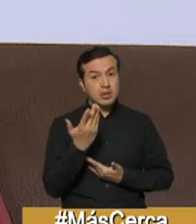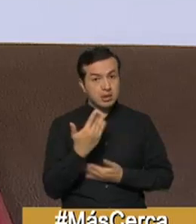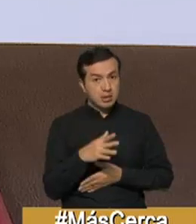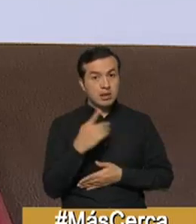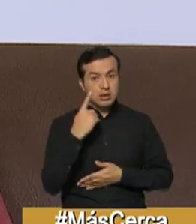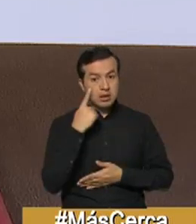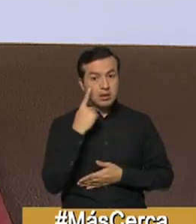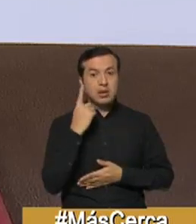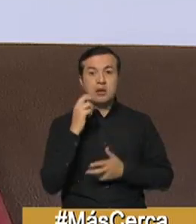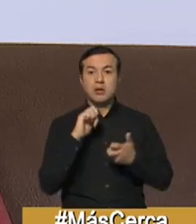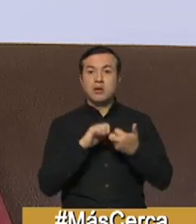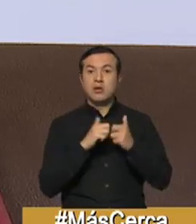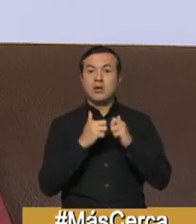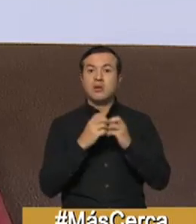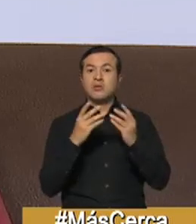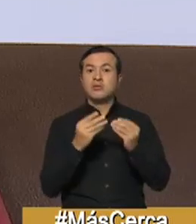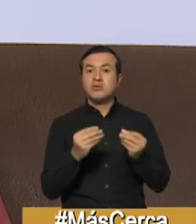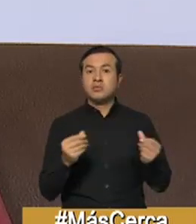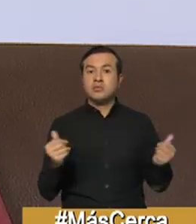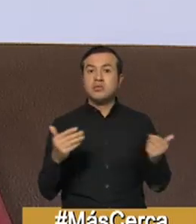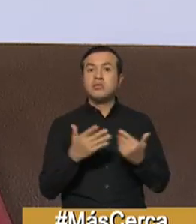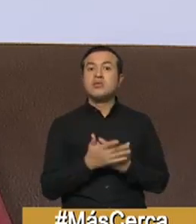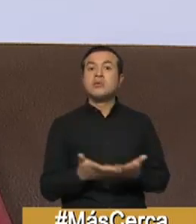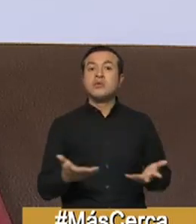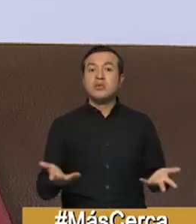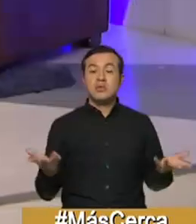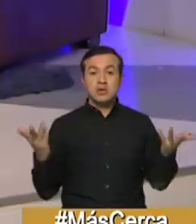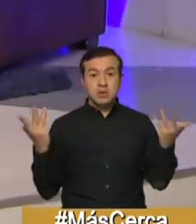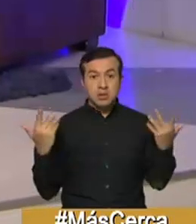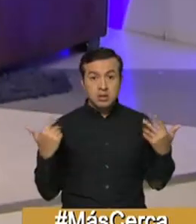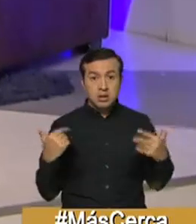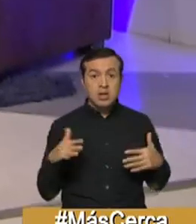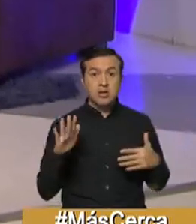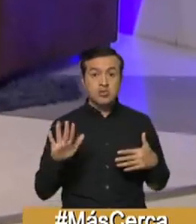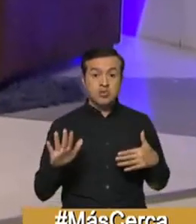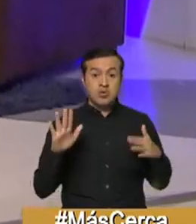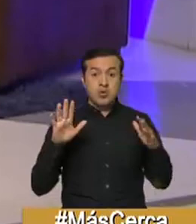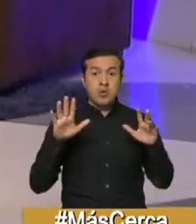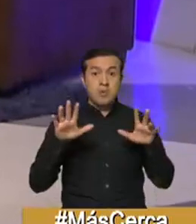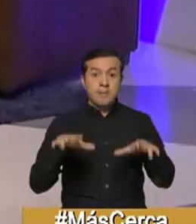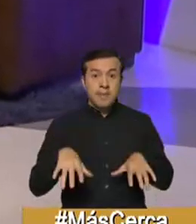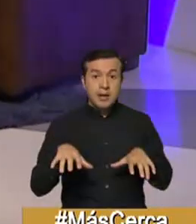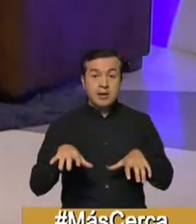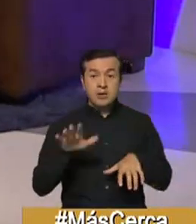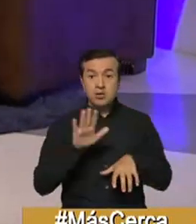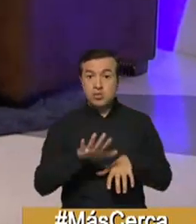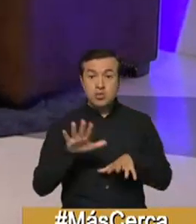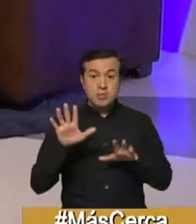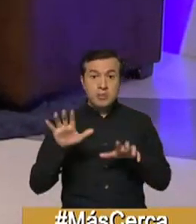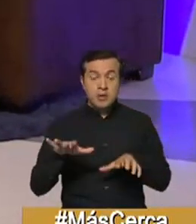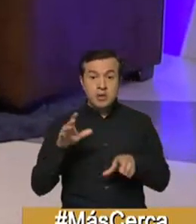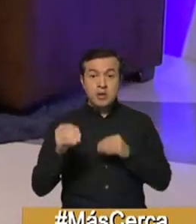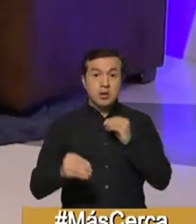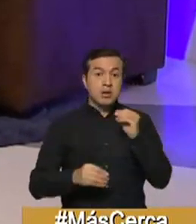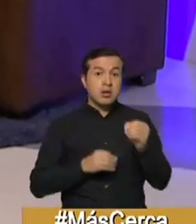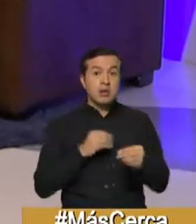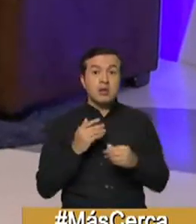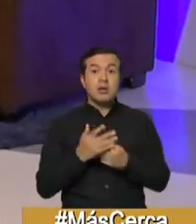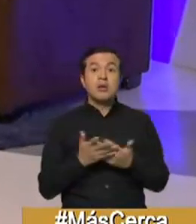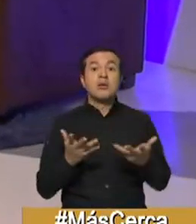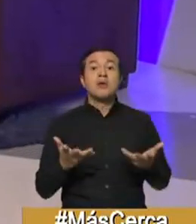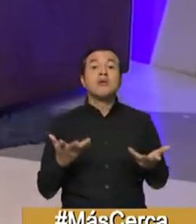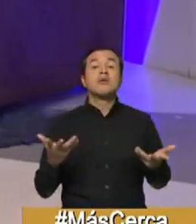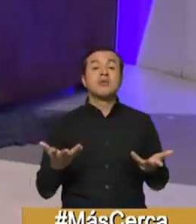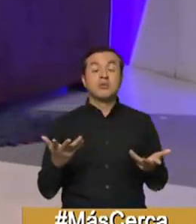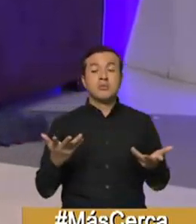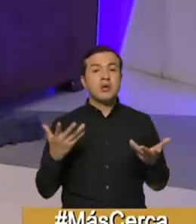buscado una solución donde la esterilización de los perros, porque no podemos hacer más y buscar